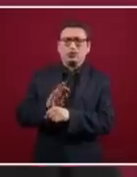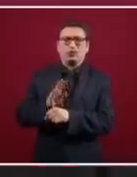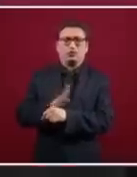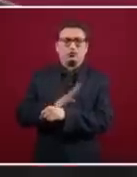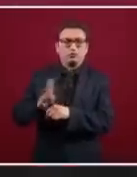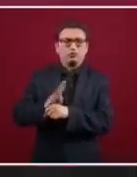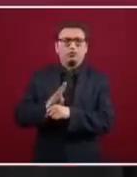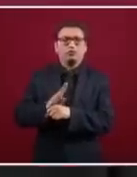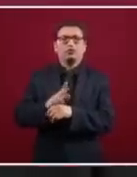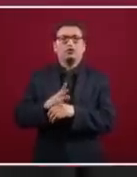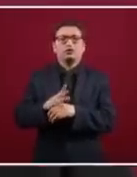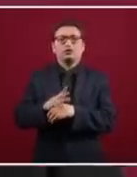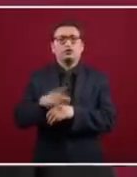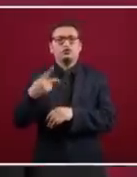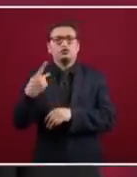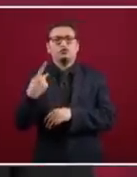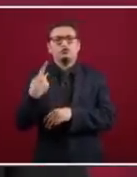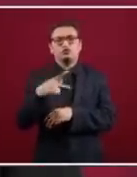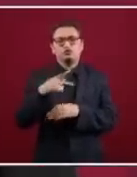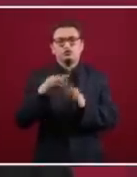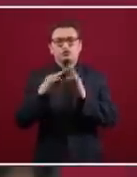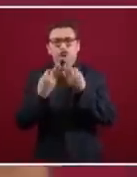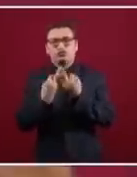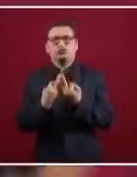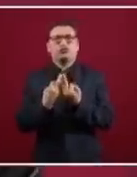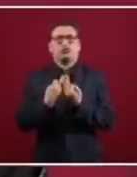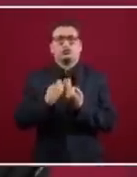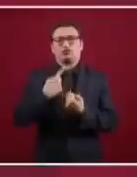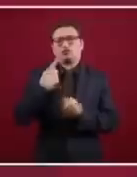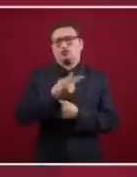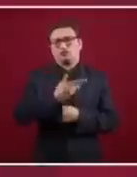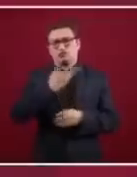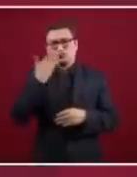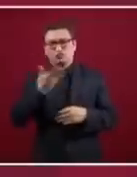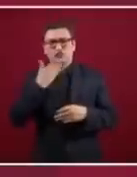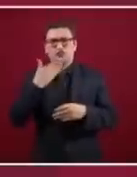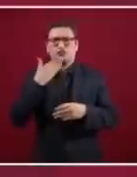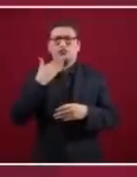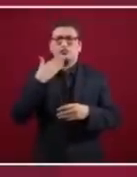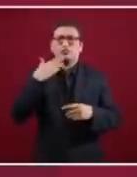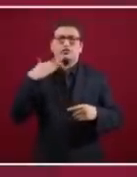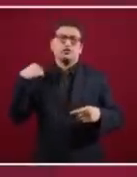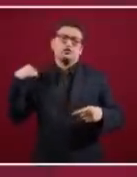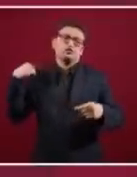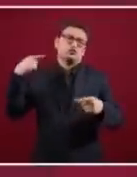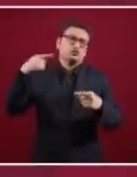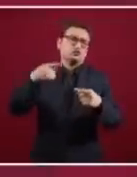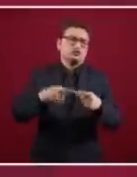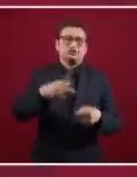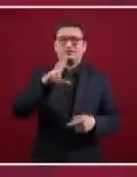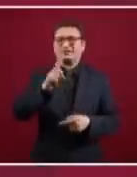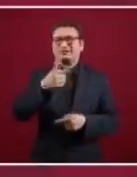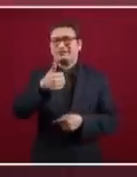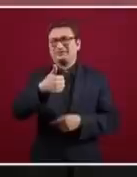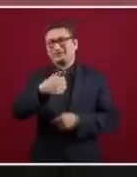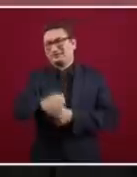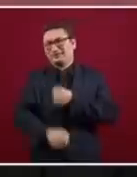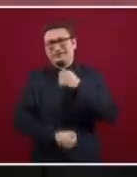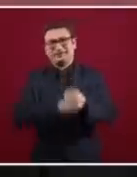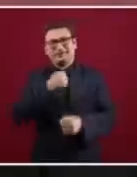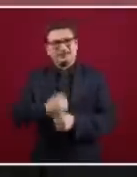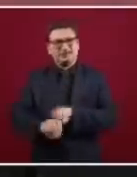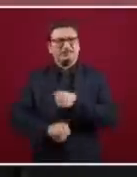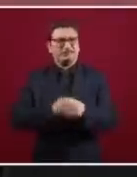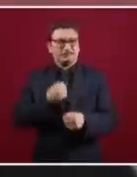un modelo como el que se impuso durante 36 años que